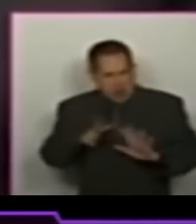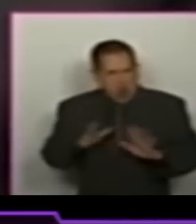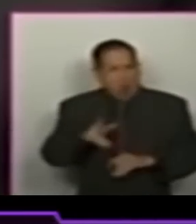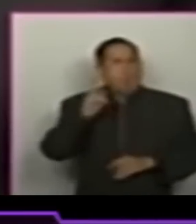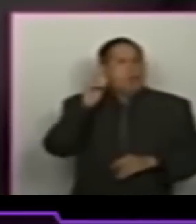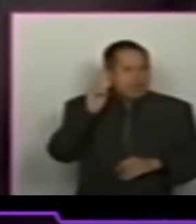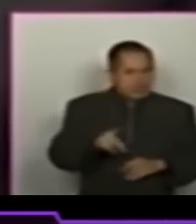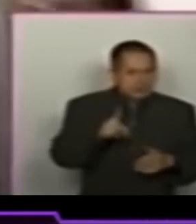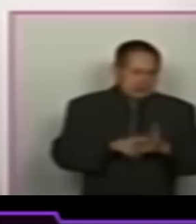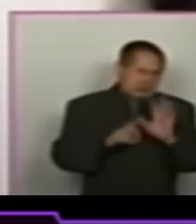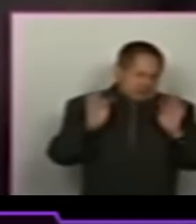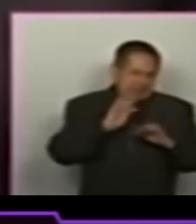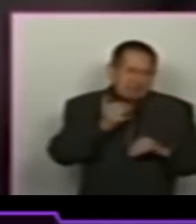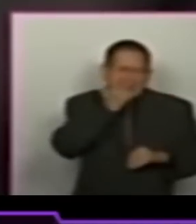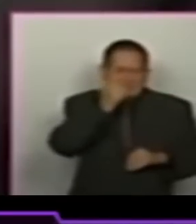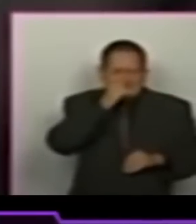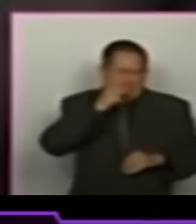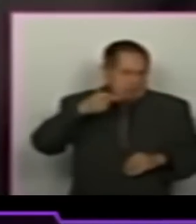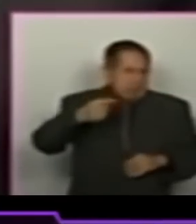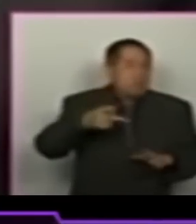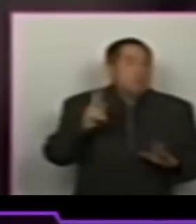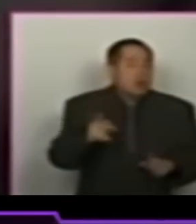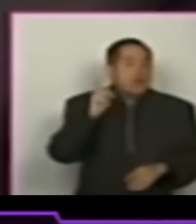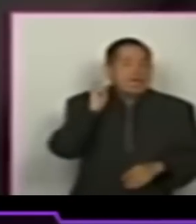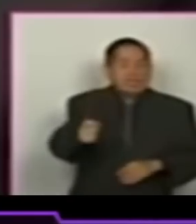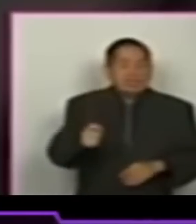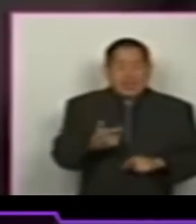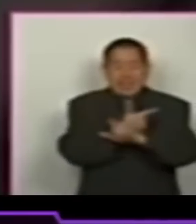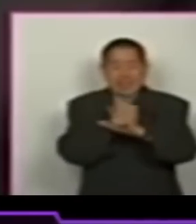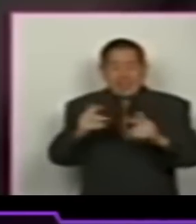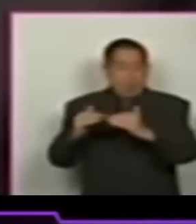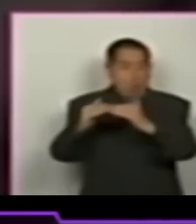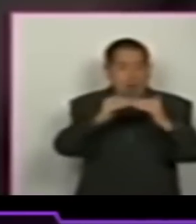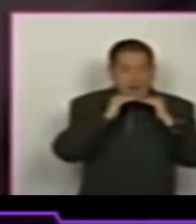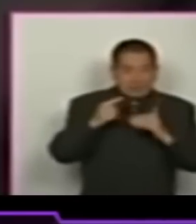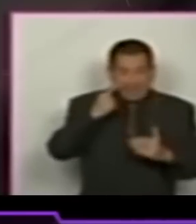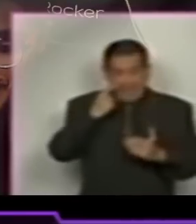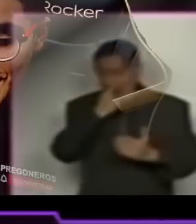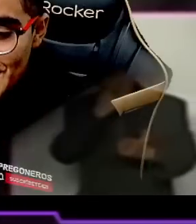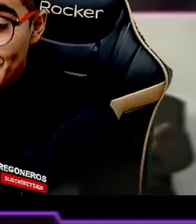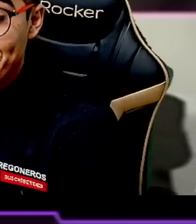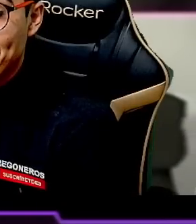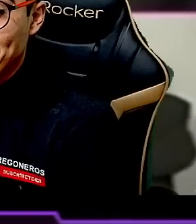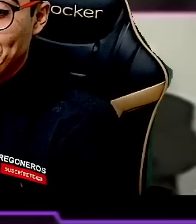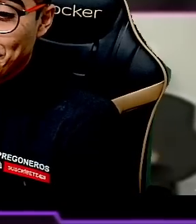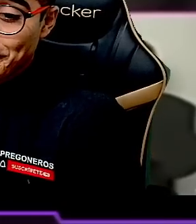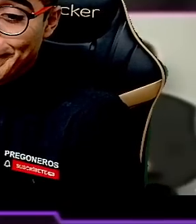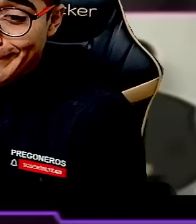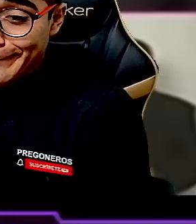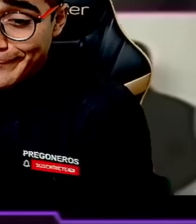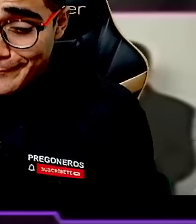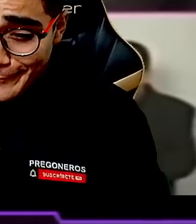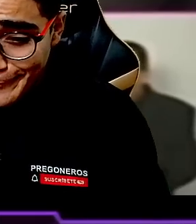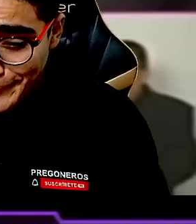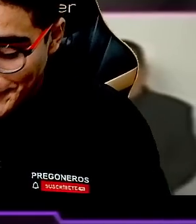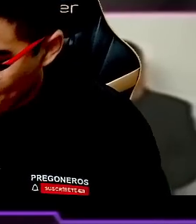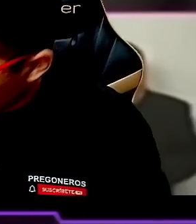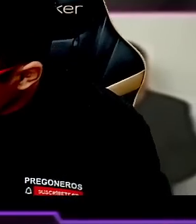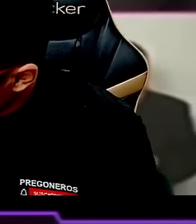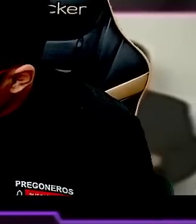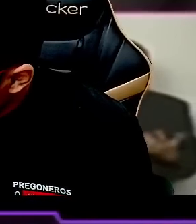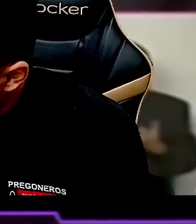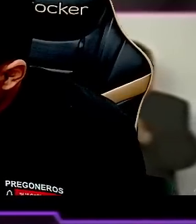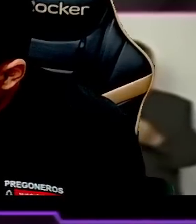consejera Claudia Zavala, la presidenta de la Comisión de Quejas y Denuncias del INE. Entonces, a ver, consejera, para ser muy claros, ¿el presidente tendría que dejar